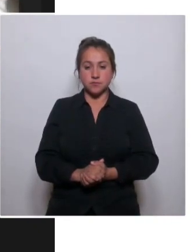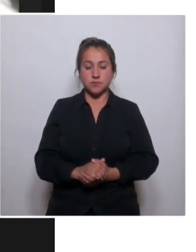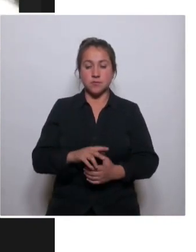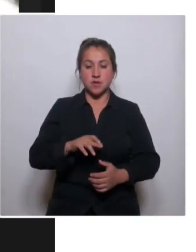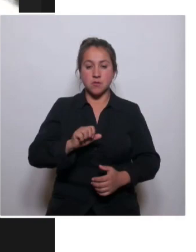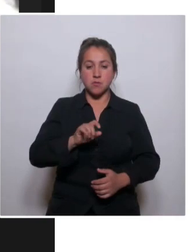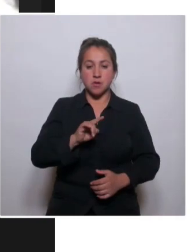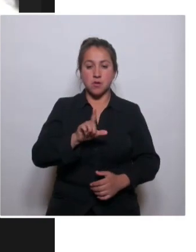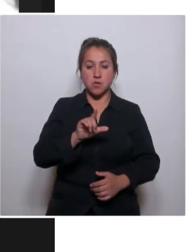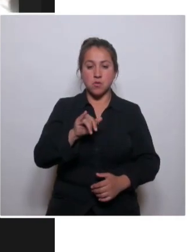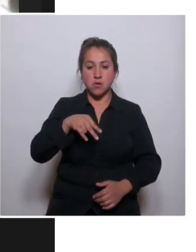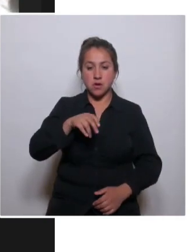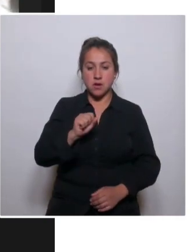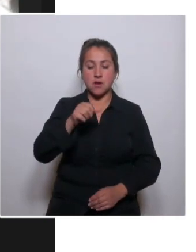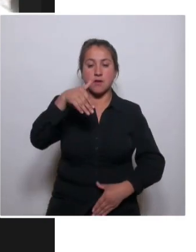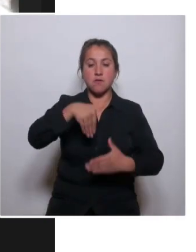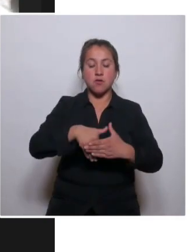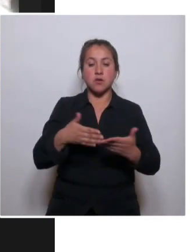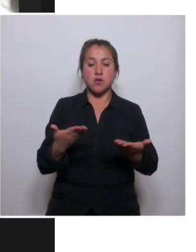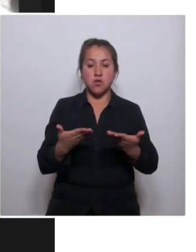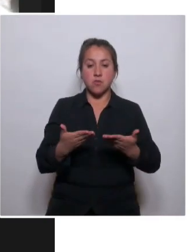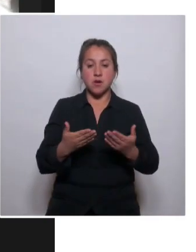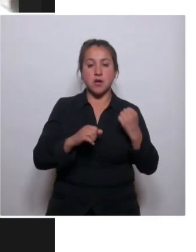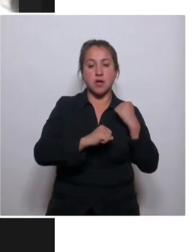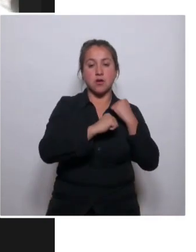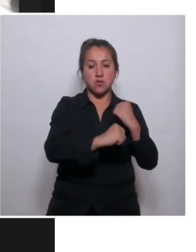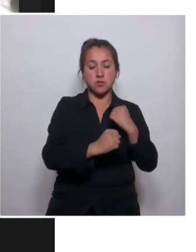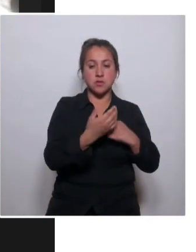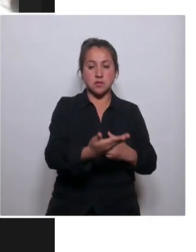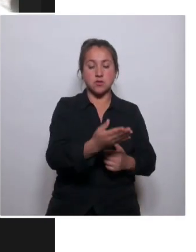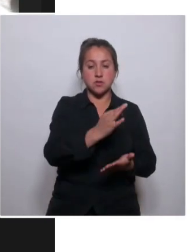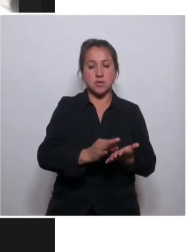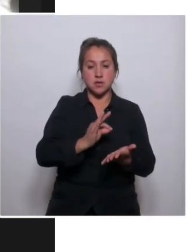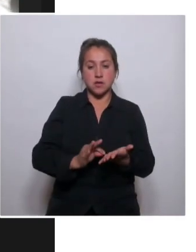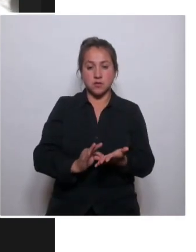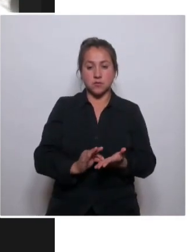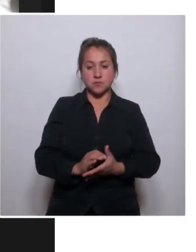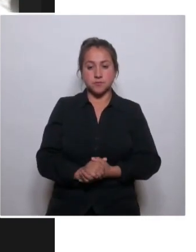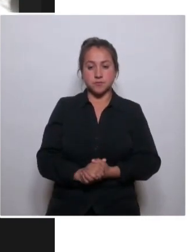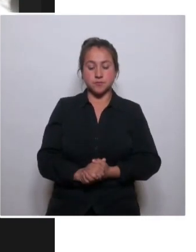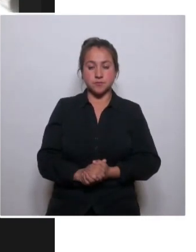Paulina Valenzuela, ¿cómo vota? En contra, señor secretario.